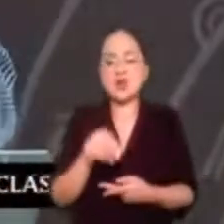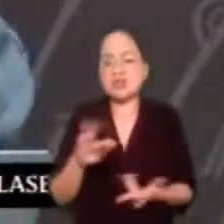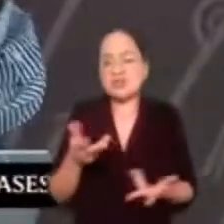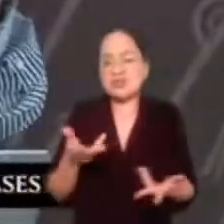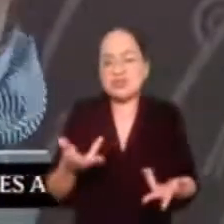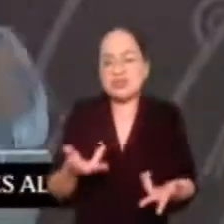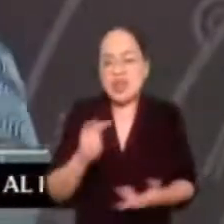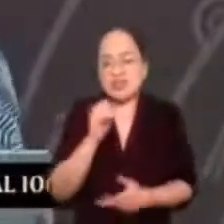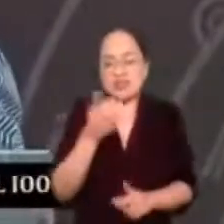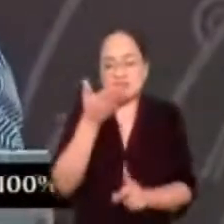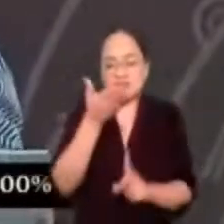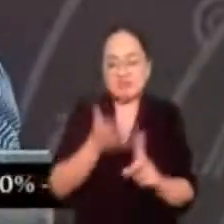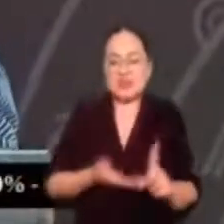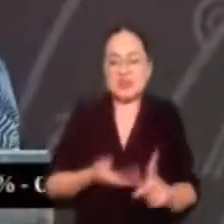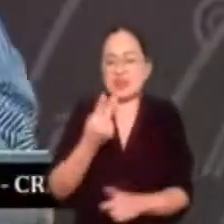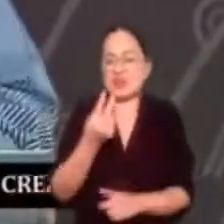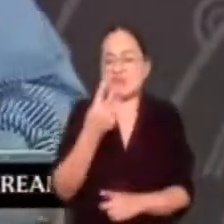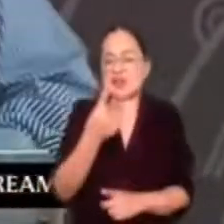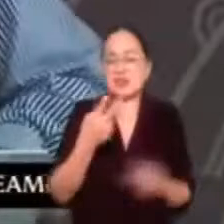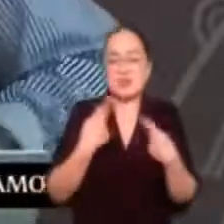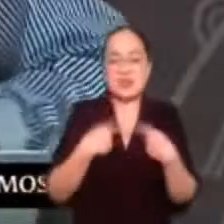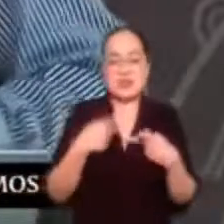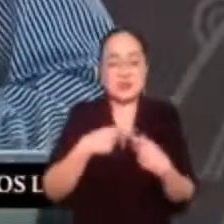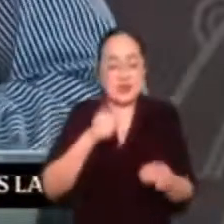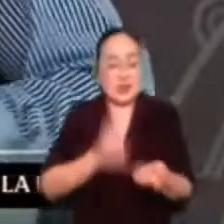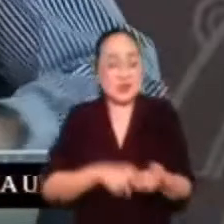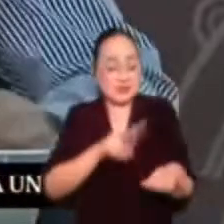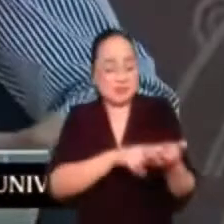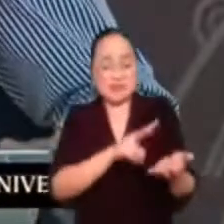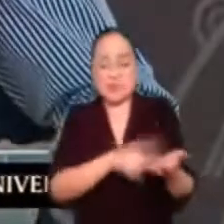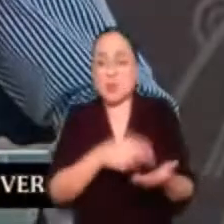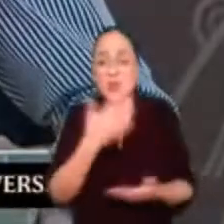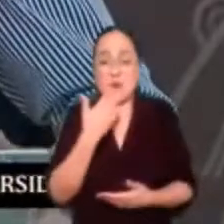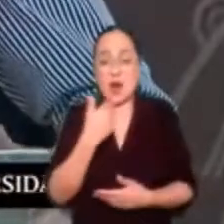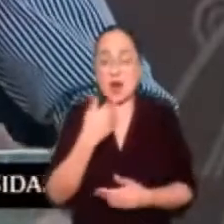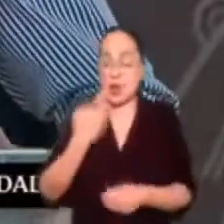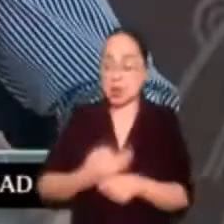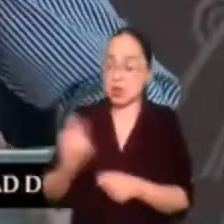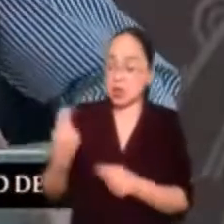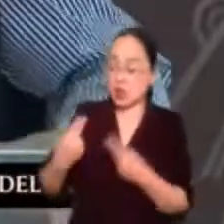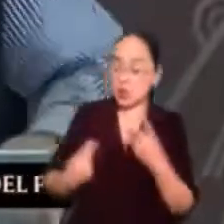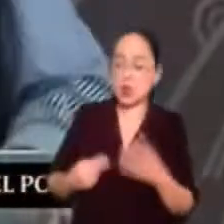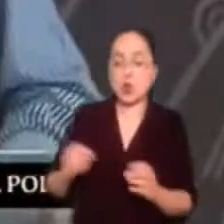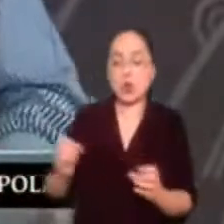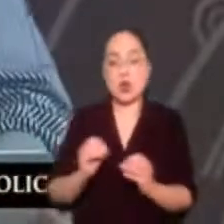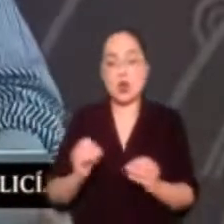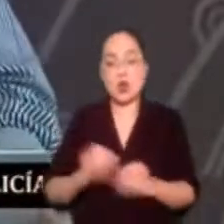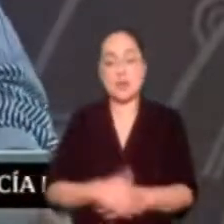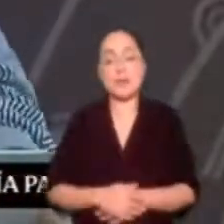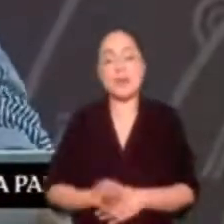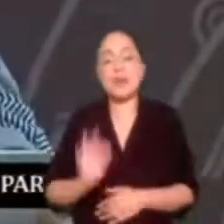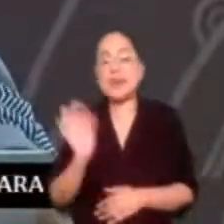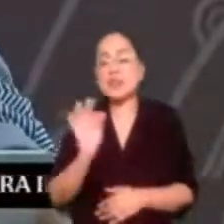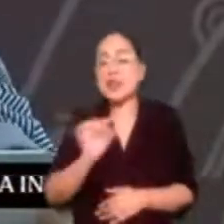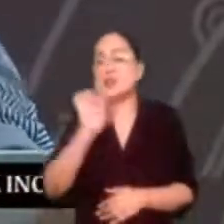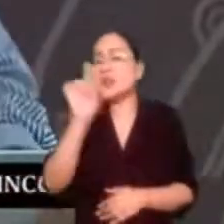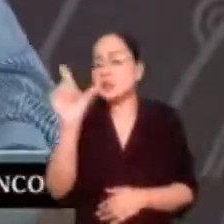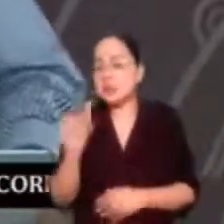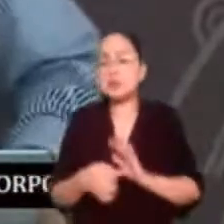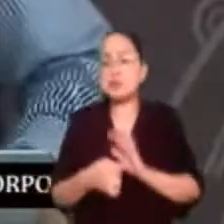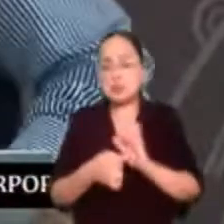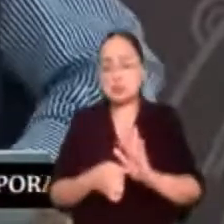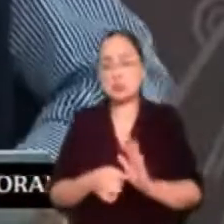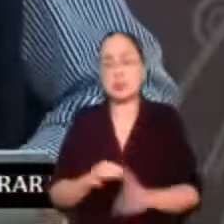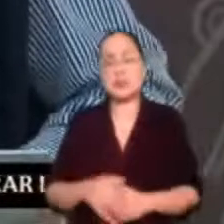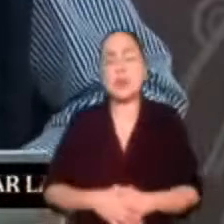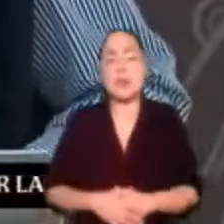dos o tres. No los voy a decir ahora, si hubiera necesidad en algún momento. ¿Por qué